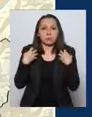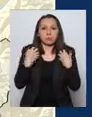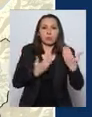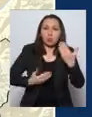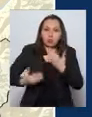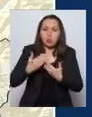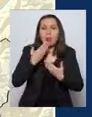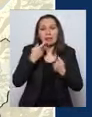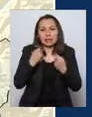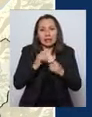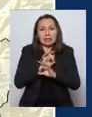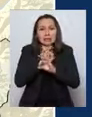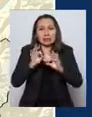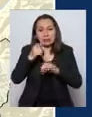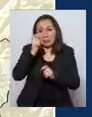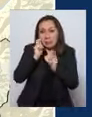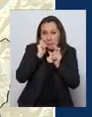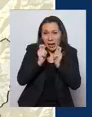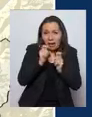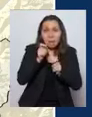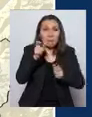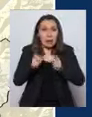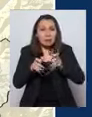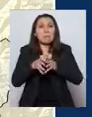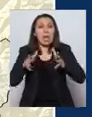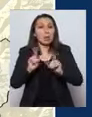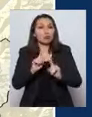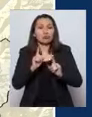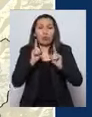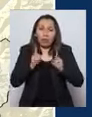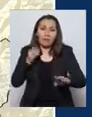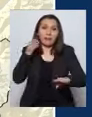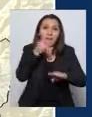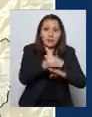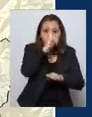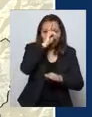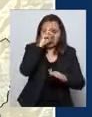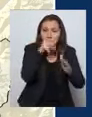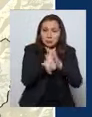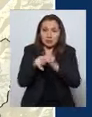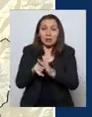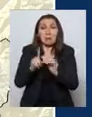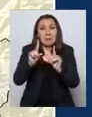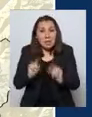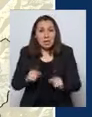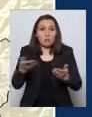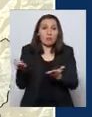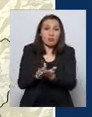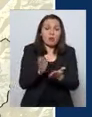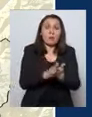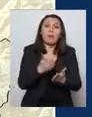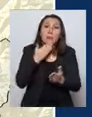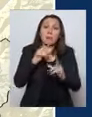limitar el riesgo de que más personas deban ser hospitalizadas para limitar el riesgo de muerte y para limitar también el riesgo